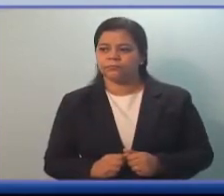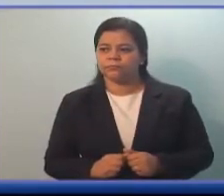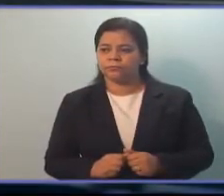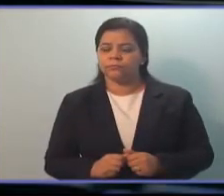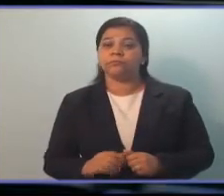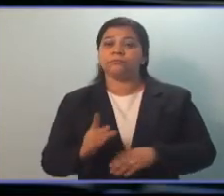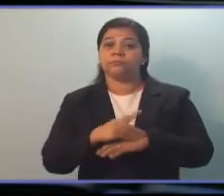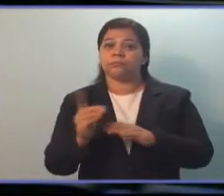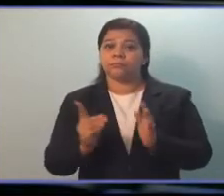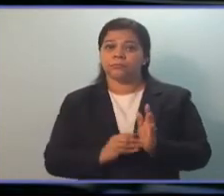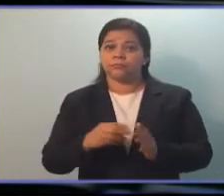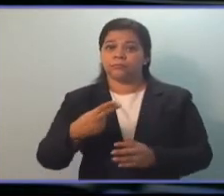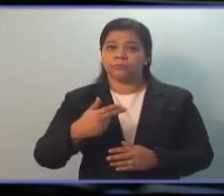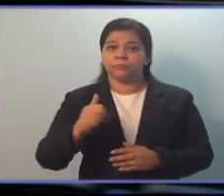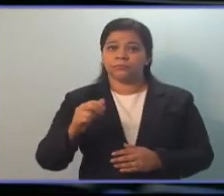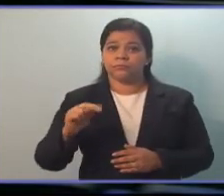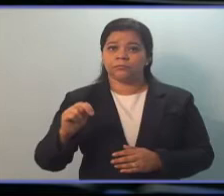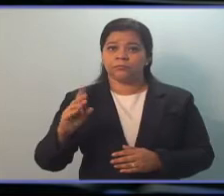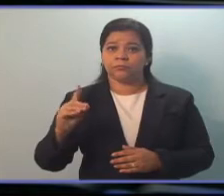Diputado Handal.